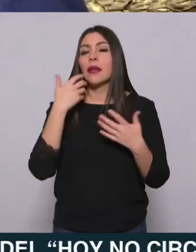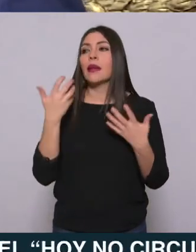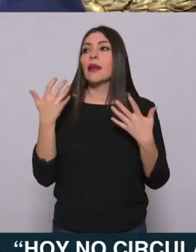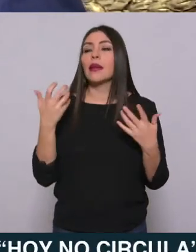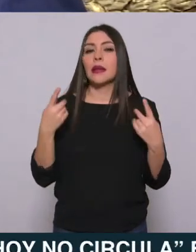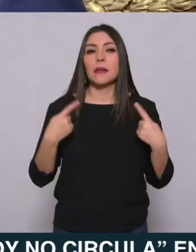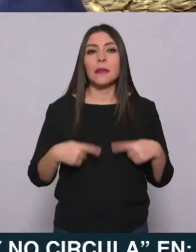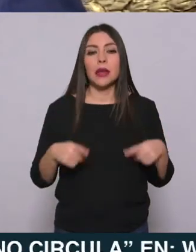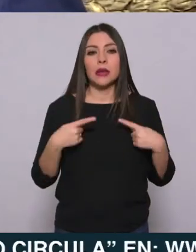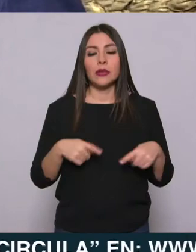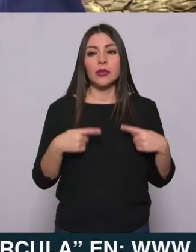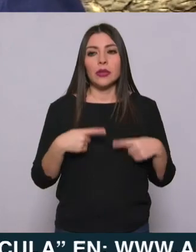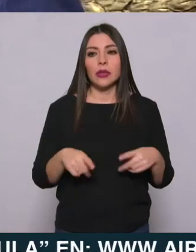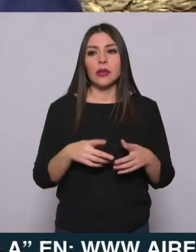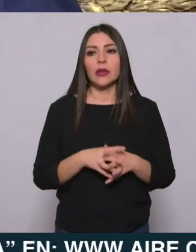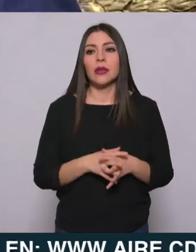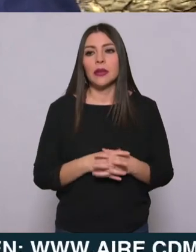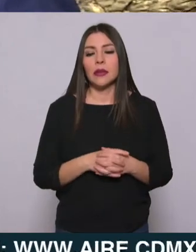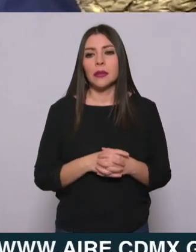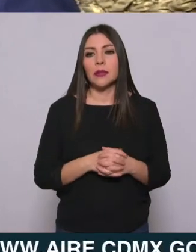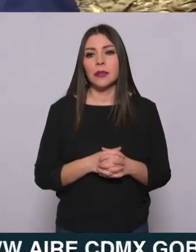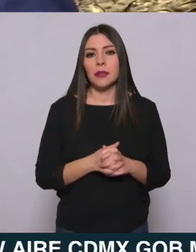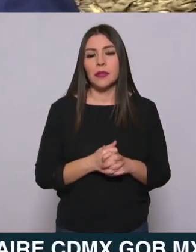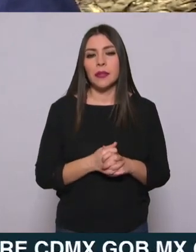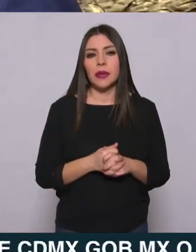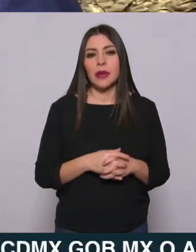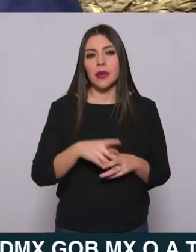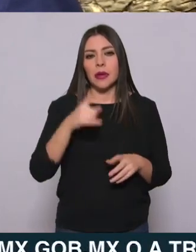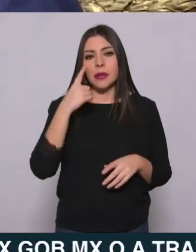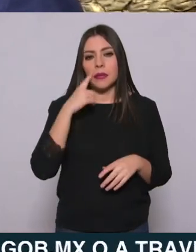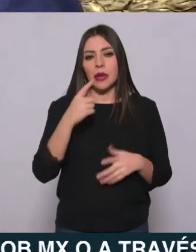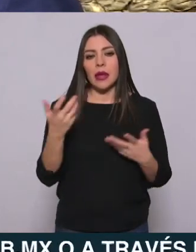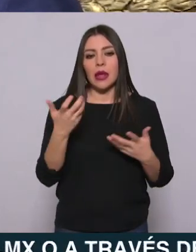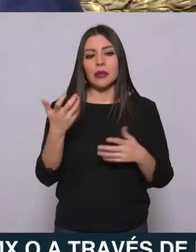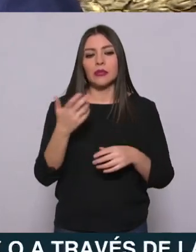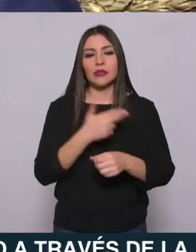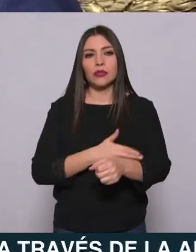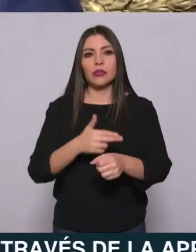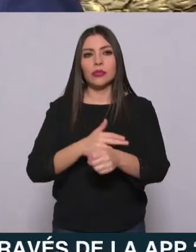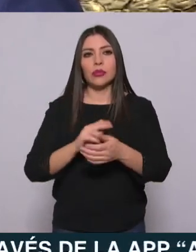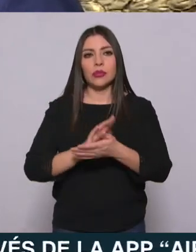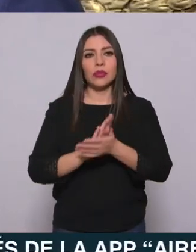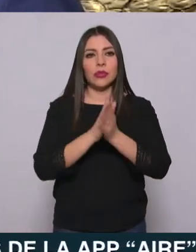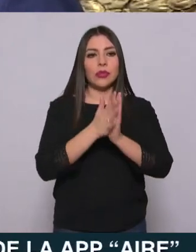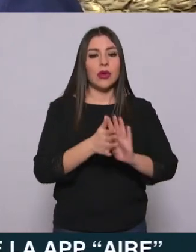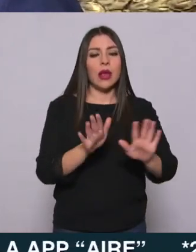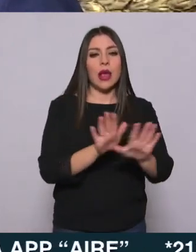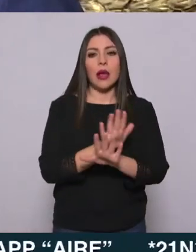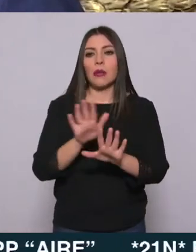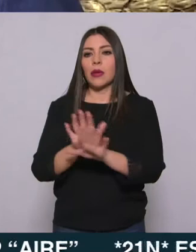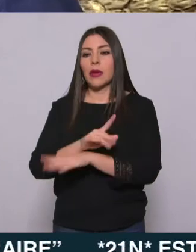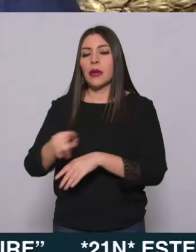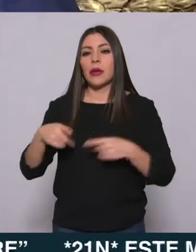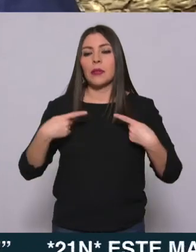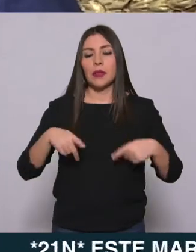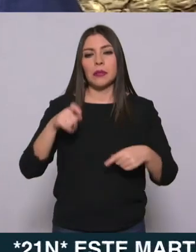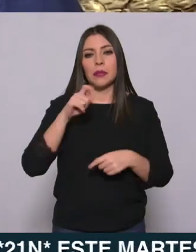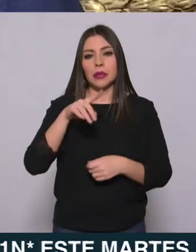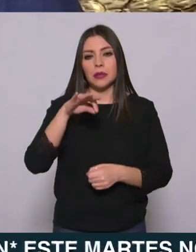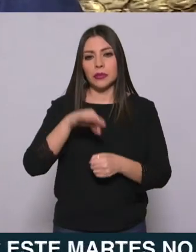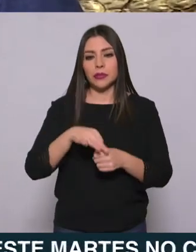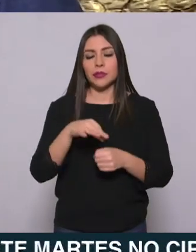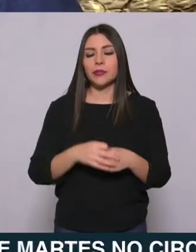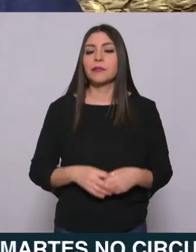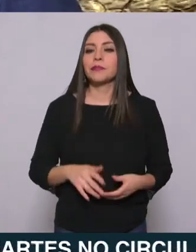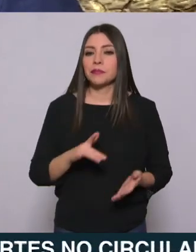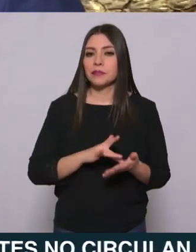gente que lleve a cabo los procesos de transformación por los que la gente votó. Pues muchísimas gracias, diputado